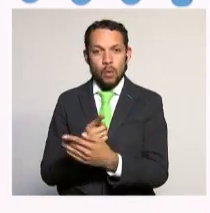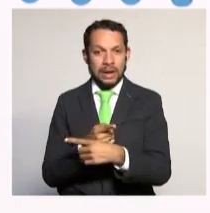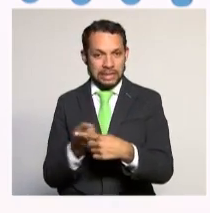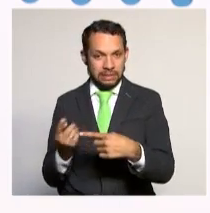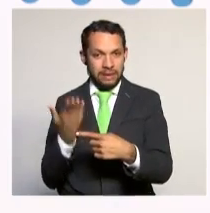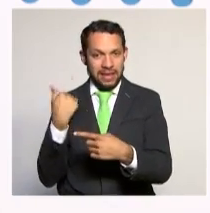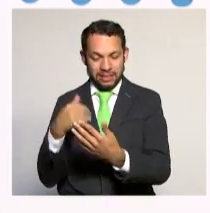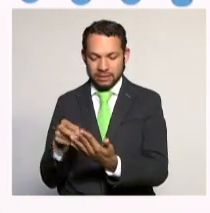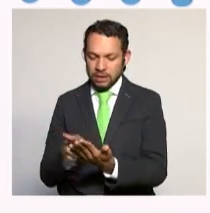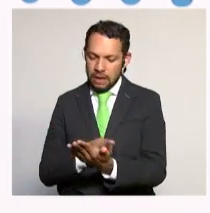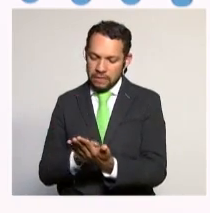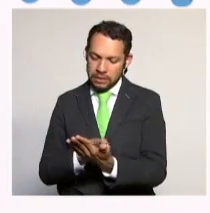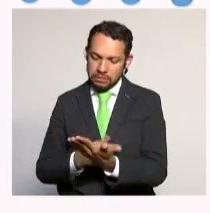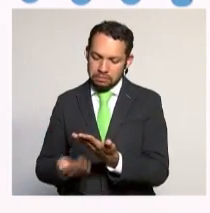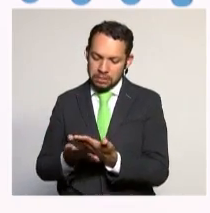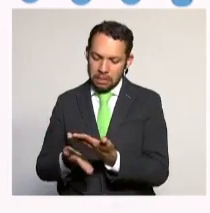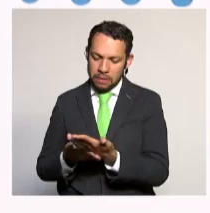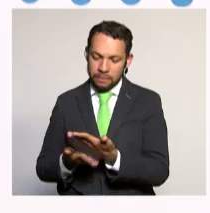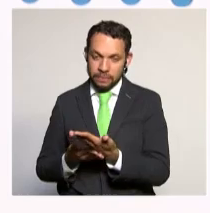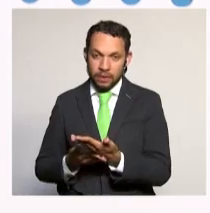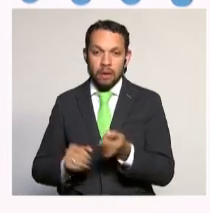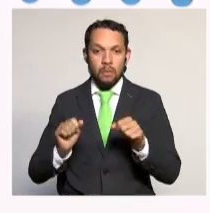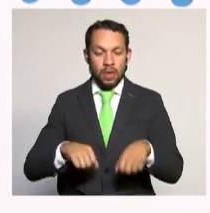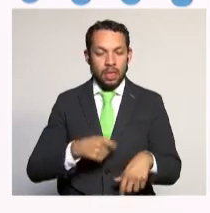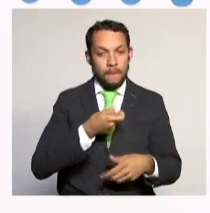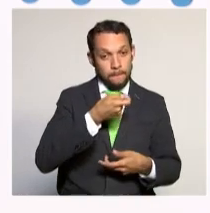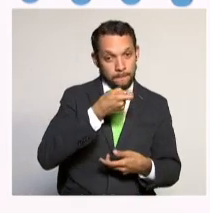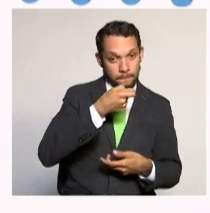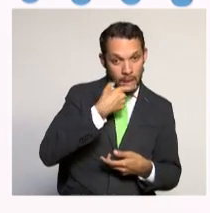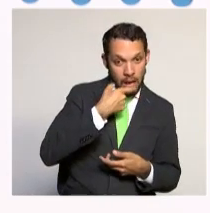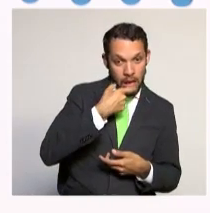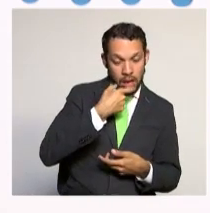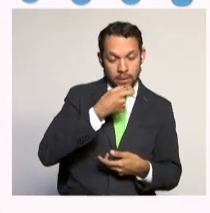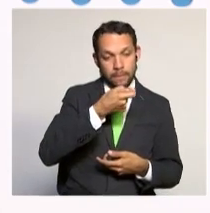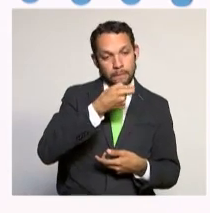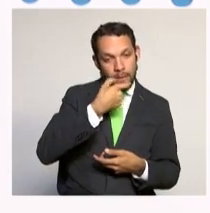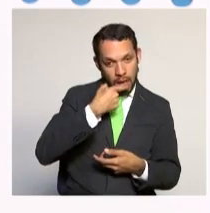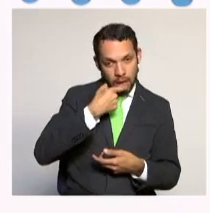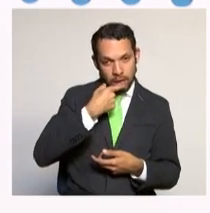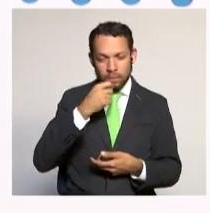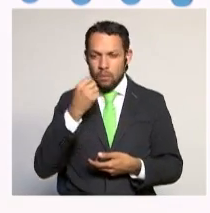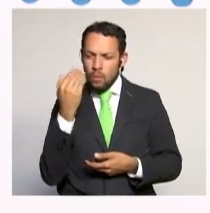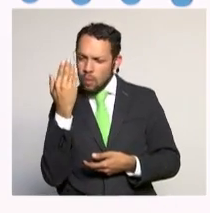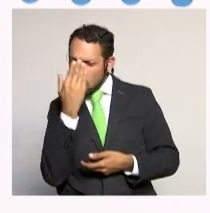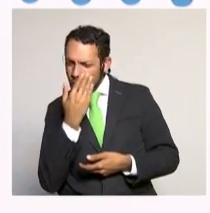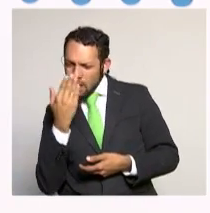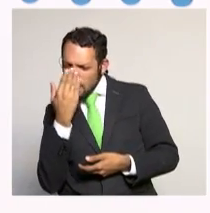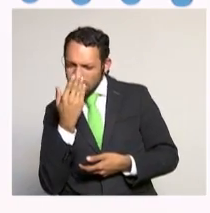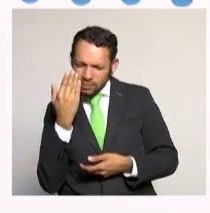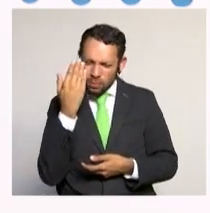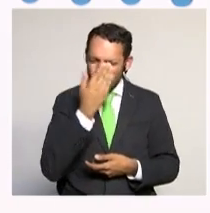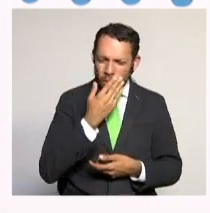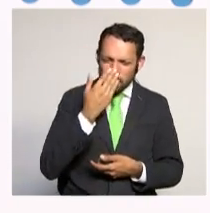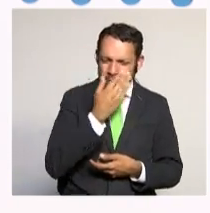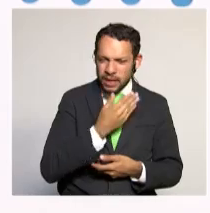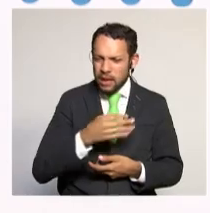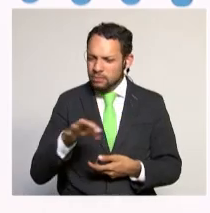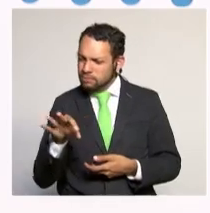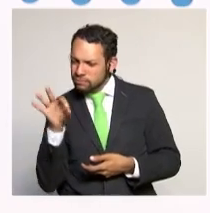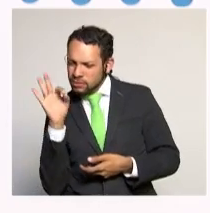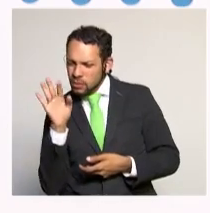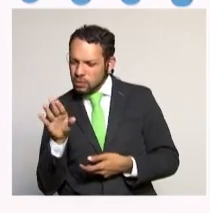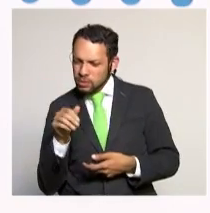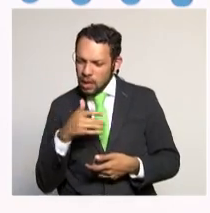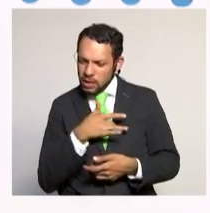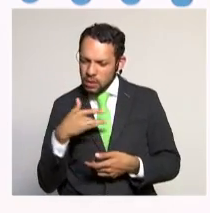semana, donde cierto medicamento se estaba utilizando como opción para mejorar